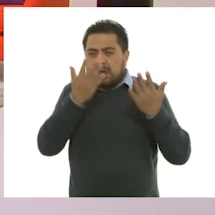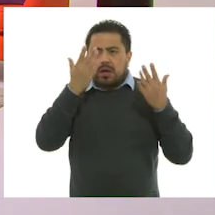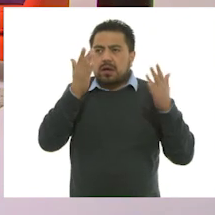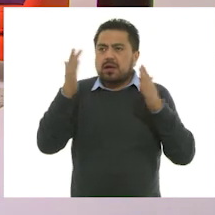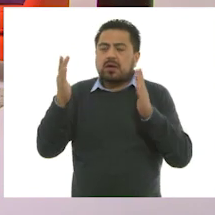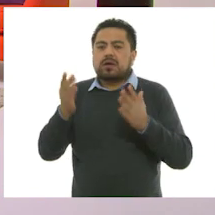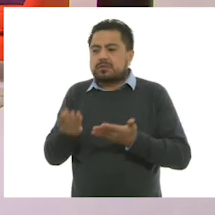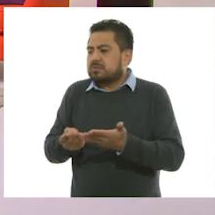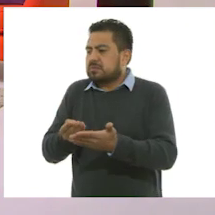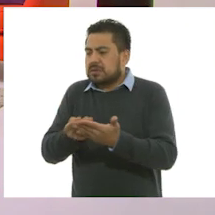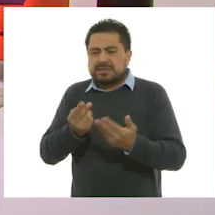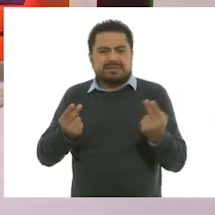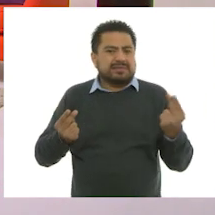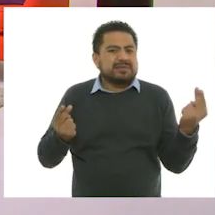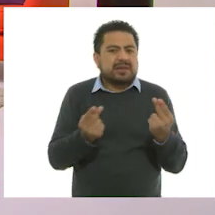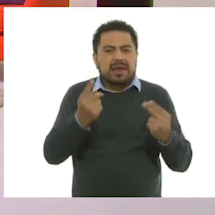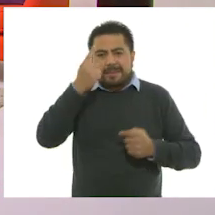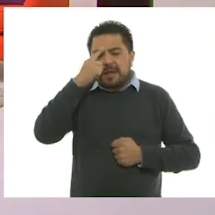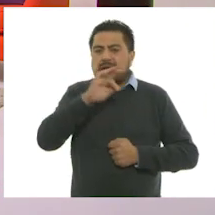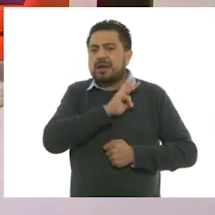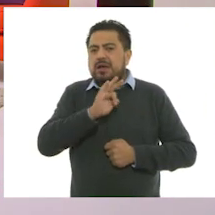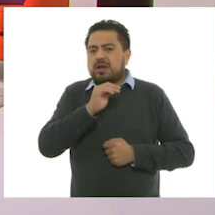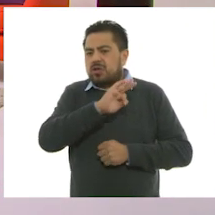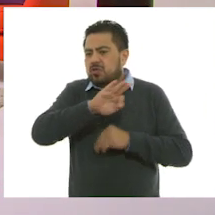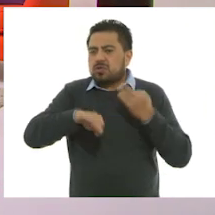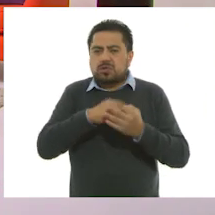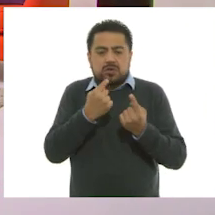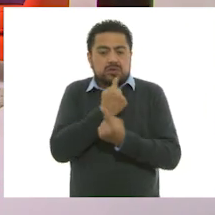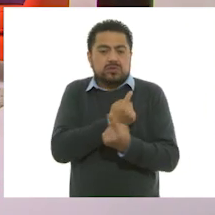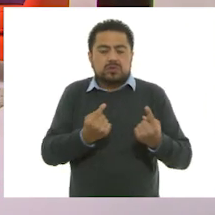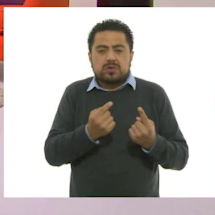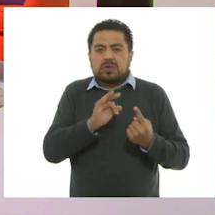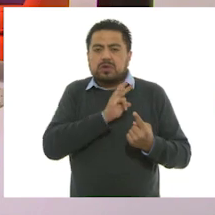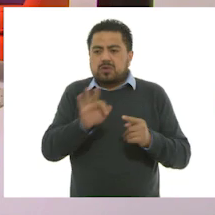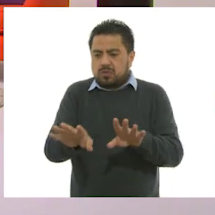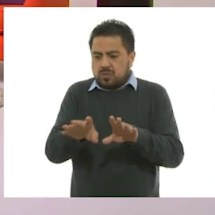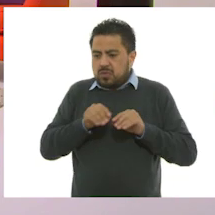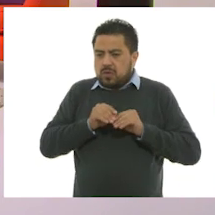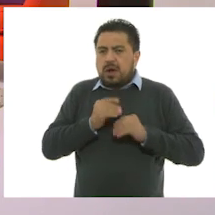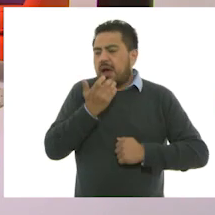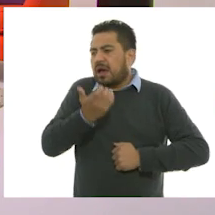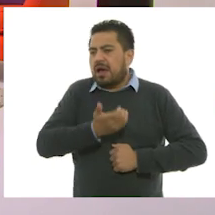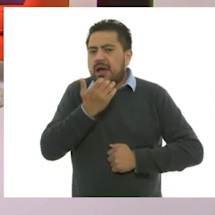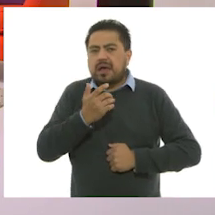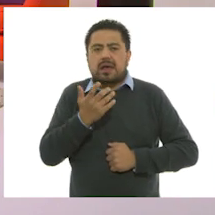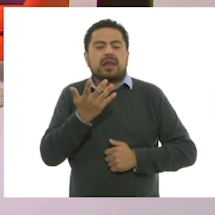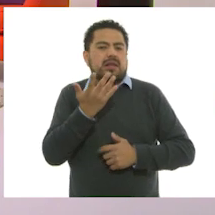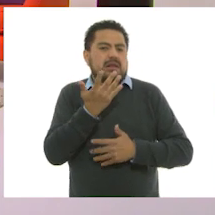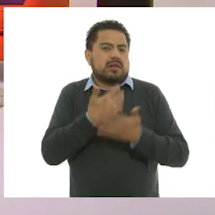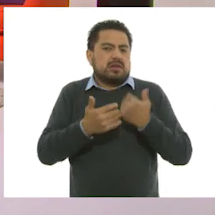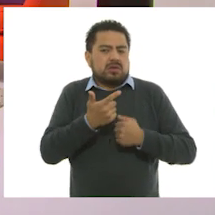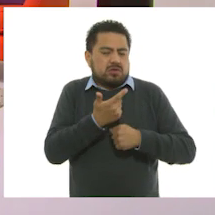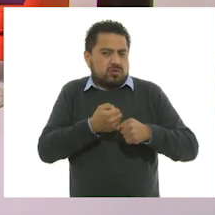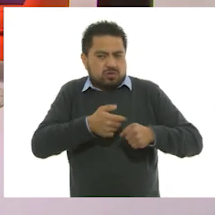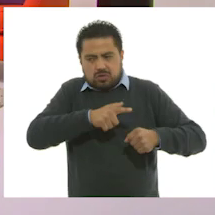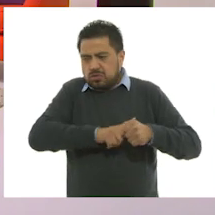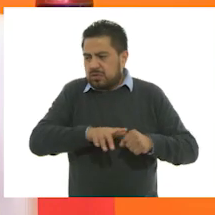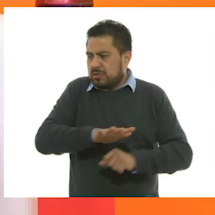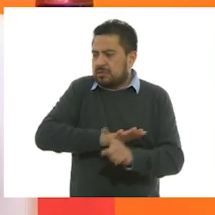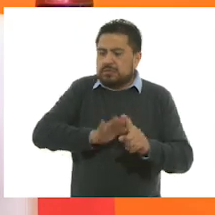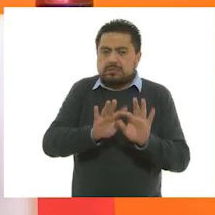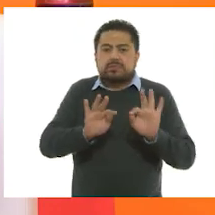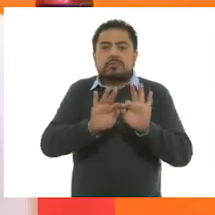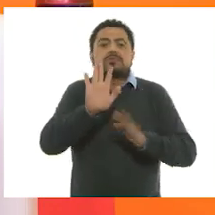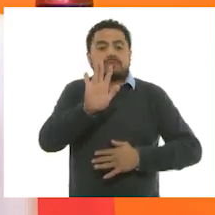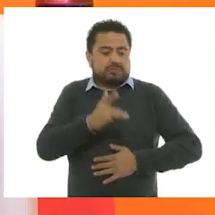proporcionar condiciones necesarias para que las y los niños se apropien de prácticas de lenguaje socialmente relevantes? ¿Qué